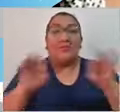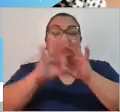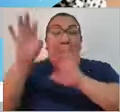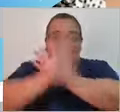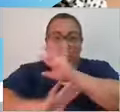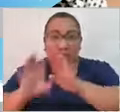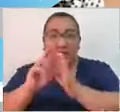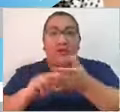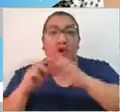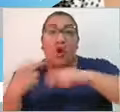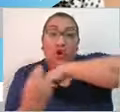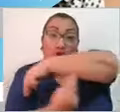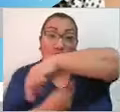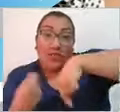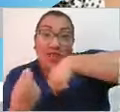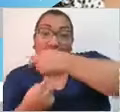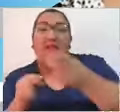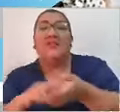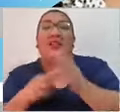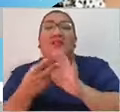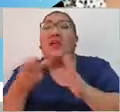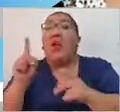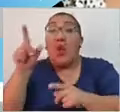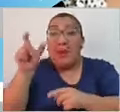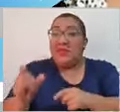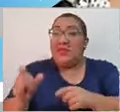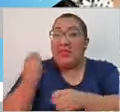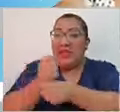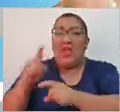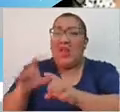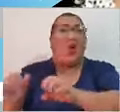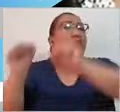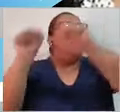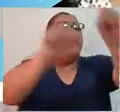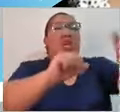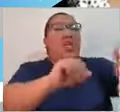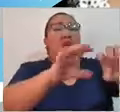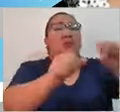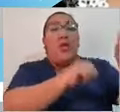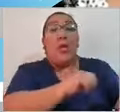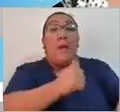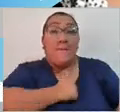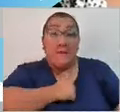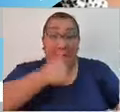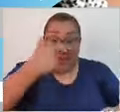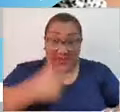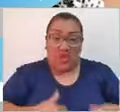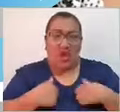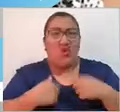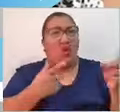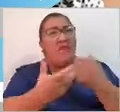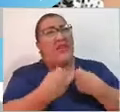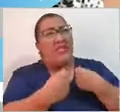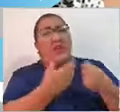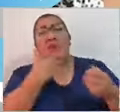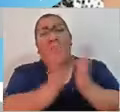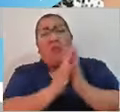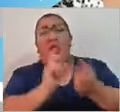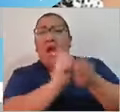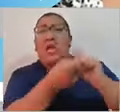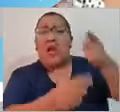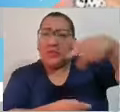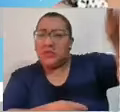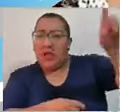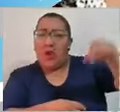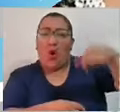la rotación o cambio de lugar de la víctima siempre y cuando sea solicitud de la propia víctima. Y esto sí es importante tener en